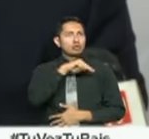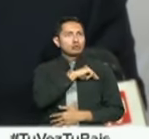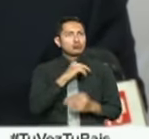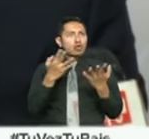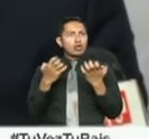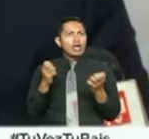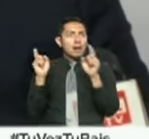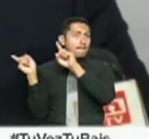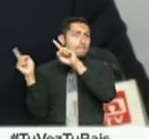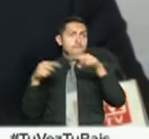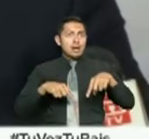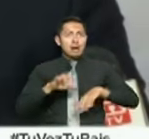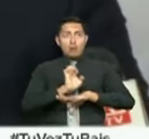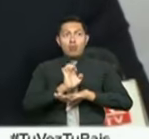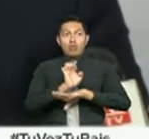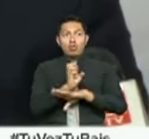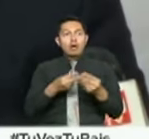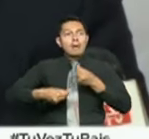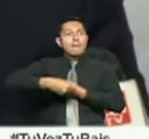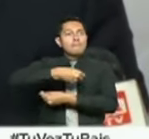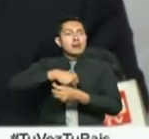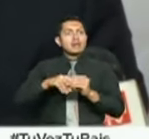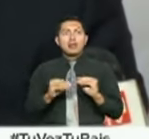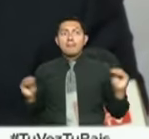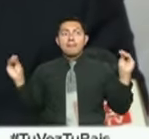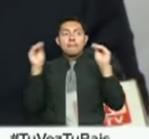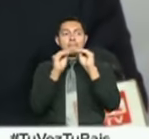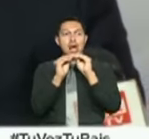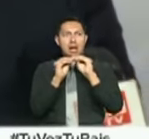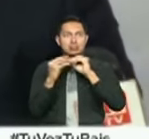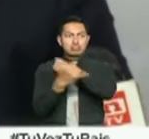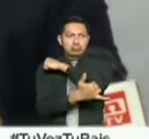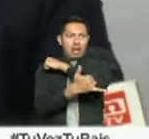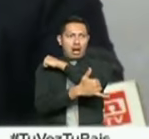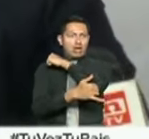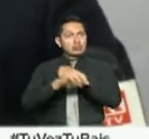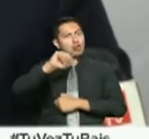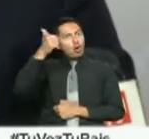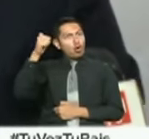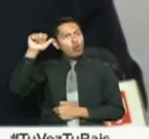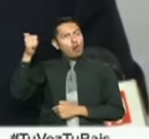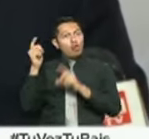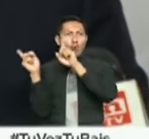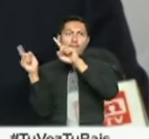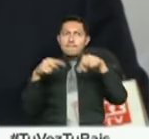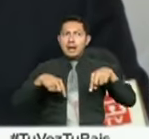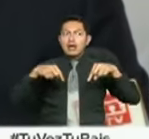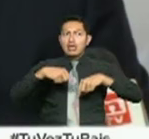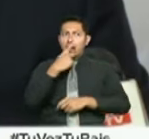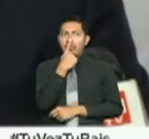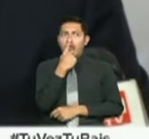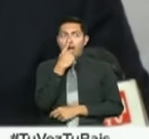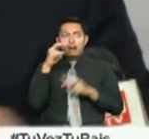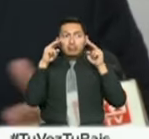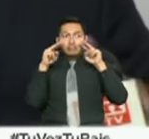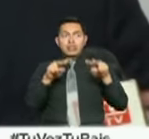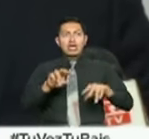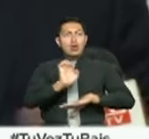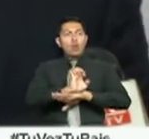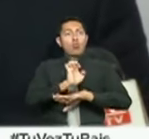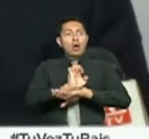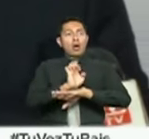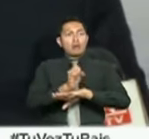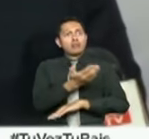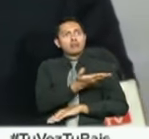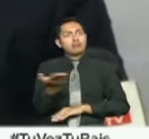para invertir en el país, producto de los incentivos tributarios aprobados, de ciertas modificaciones que han hecho en su momento,